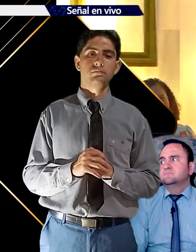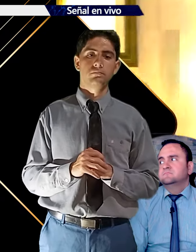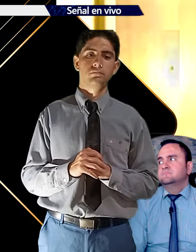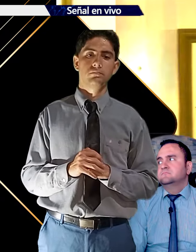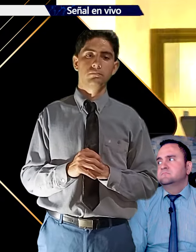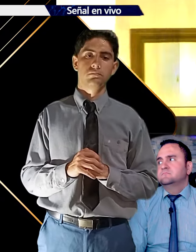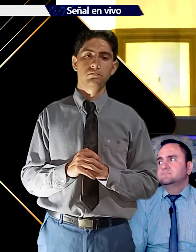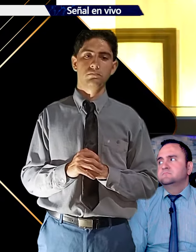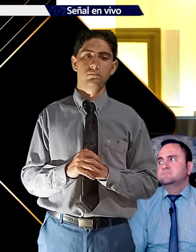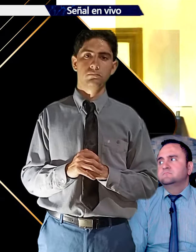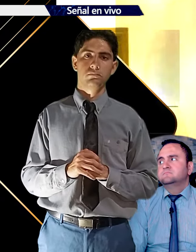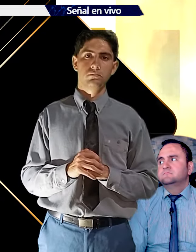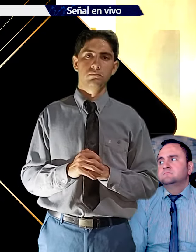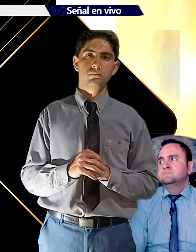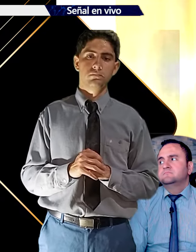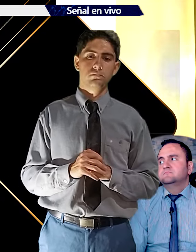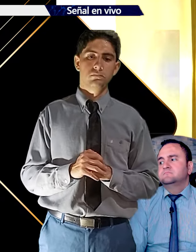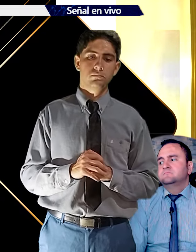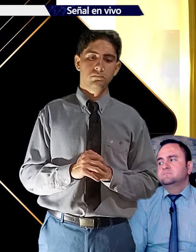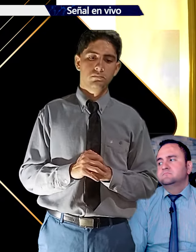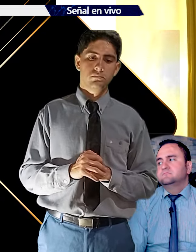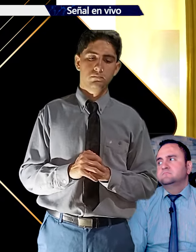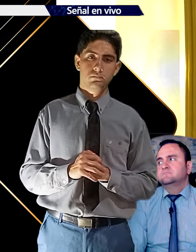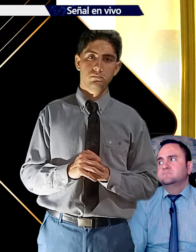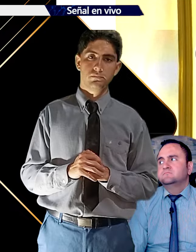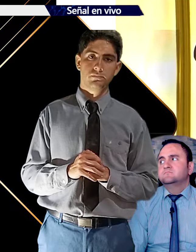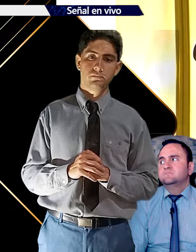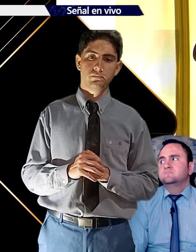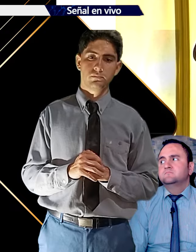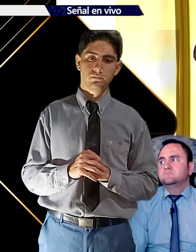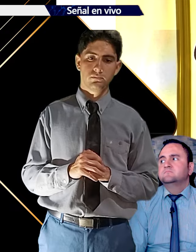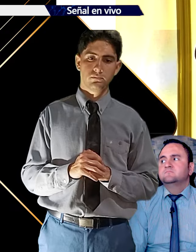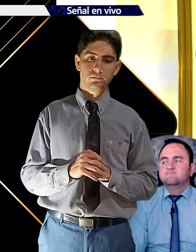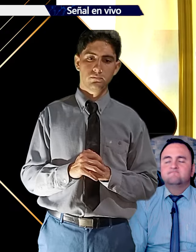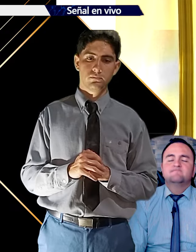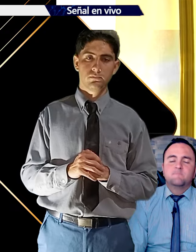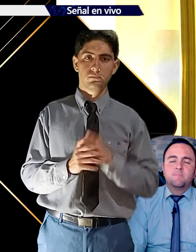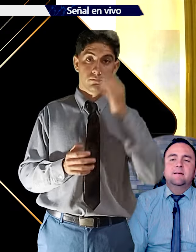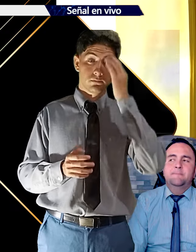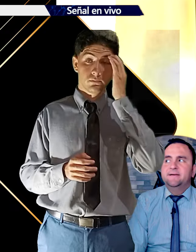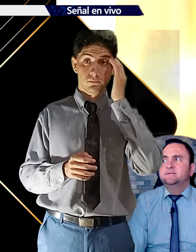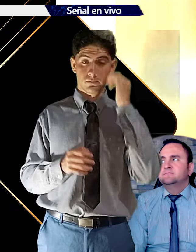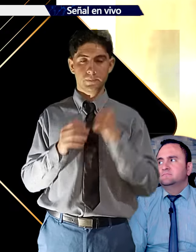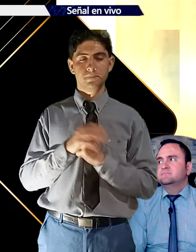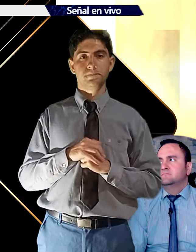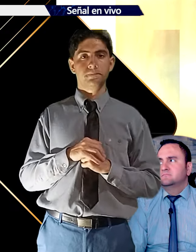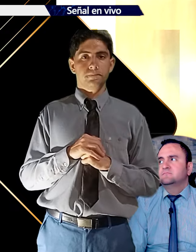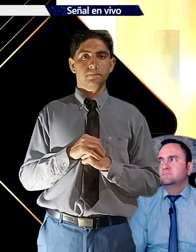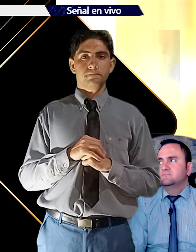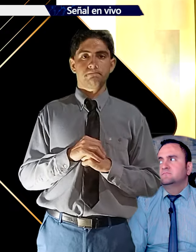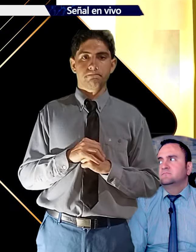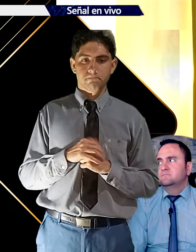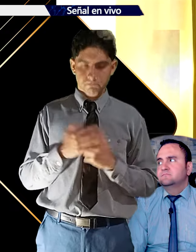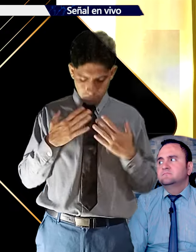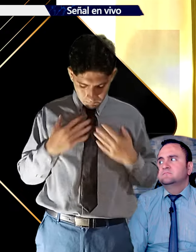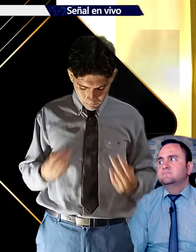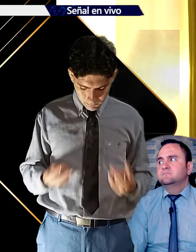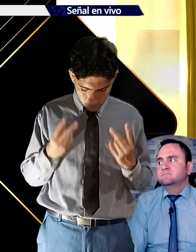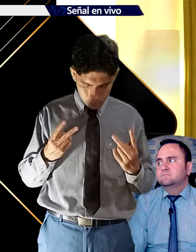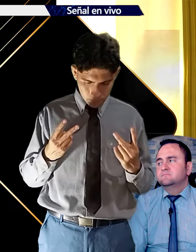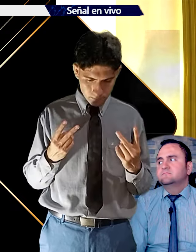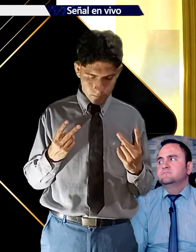cristiana, como esposa, como madre. Y me di cuenta que yo traía algunas cositas de mi casa, porque fui criada en un hogar de un